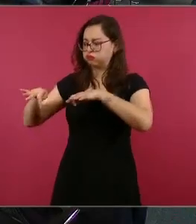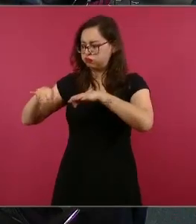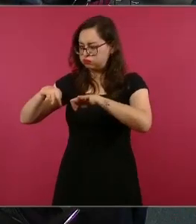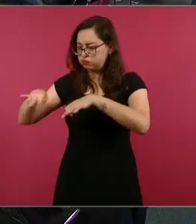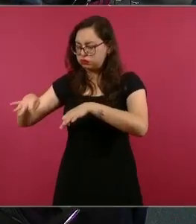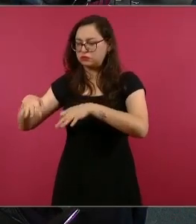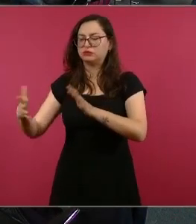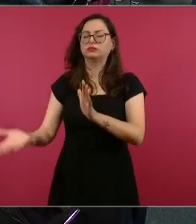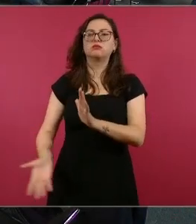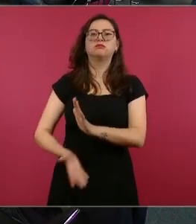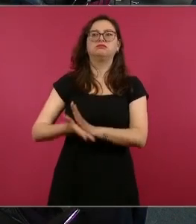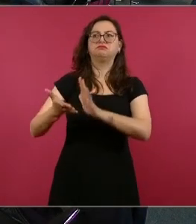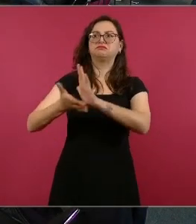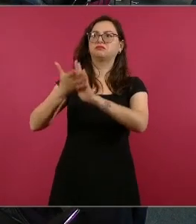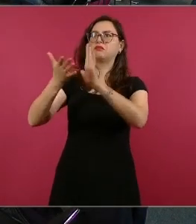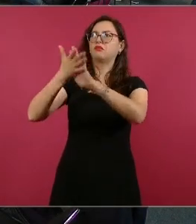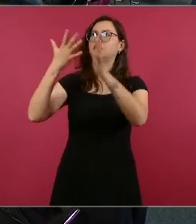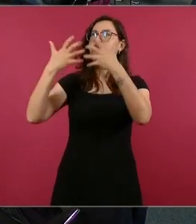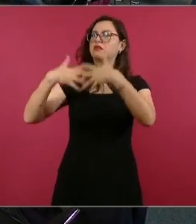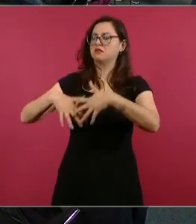se logró esto.